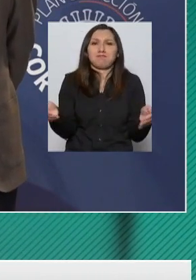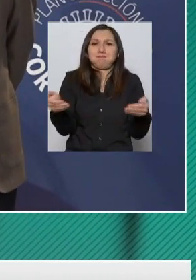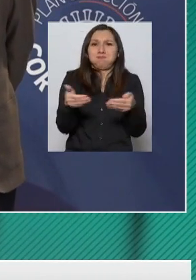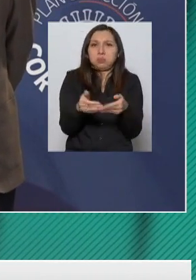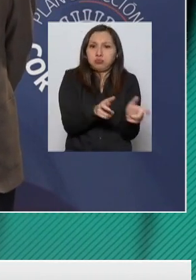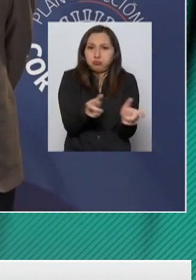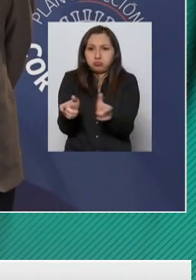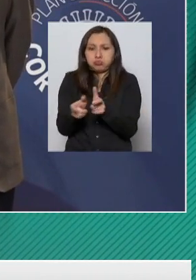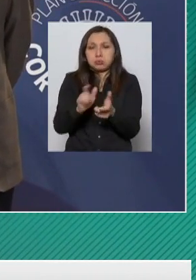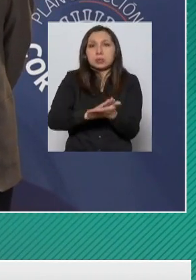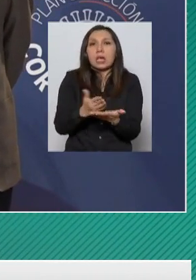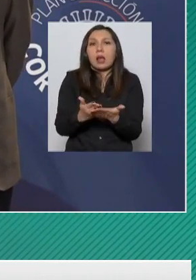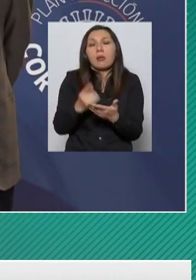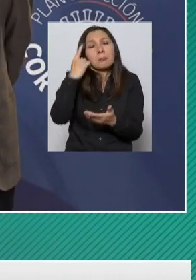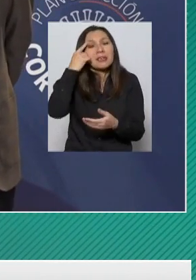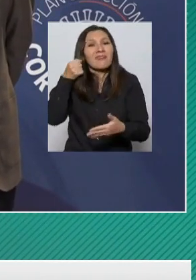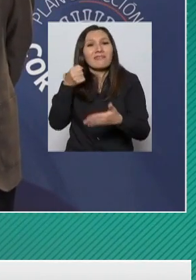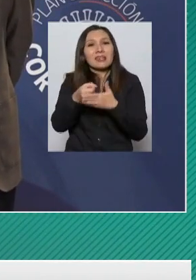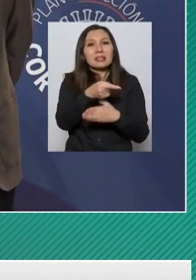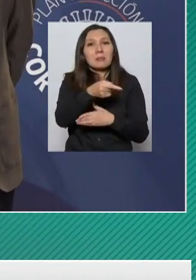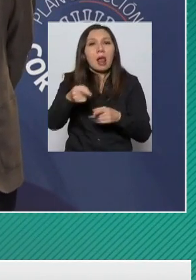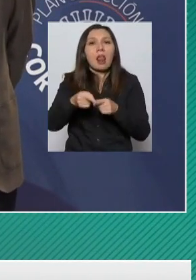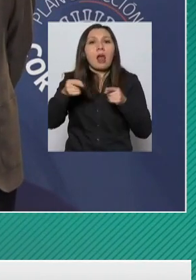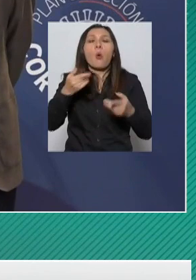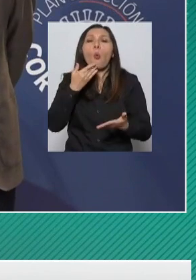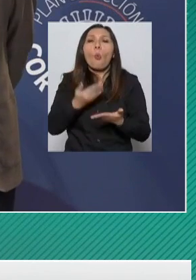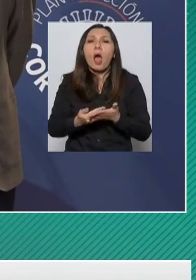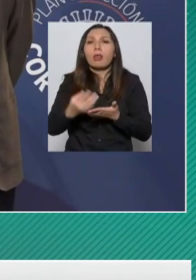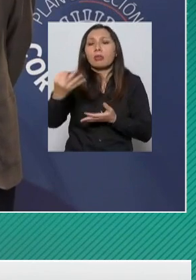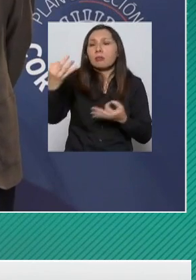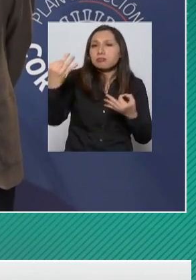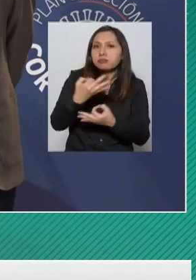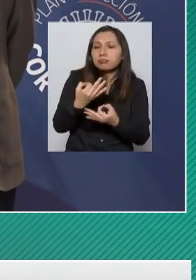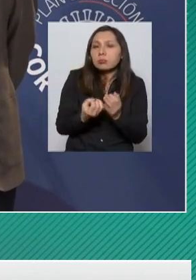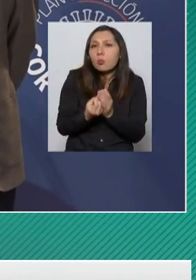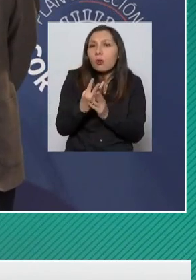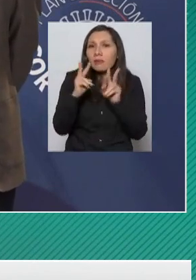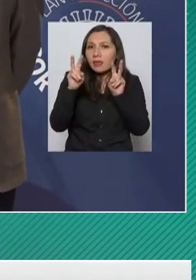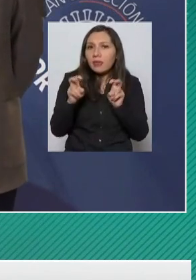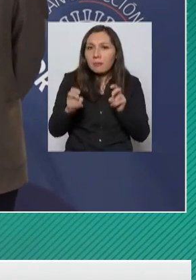fin de semana largo cuando vamos a tener novedades respecto a esas medidas